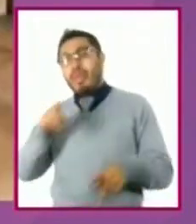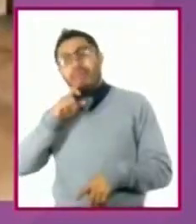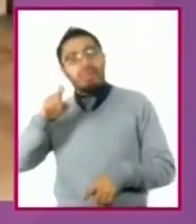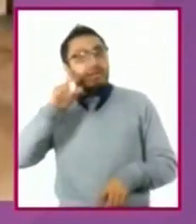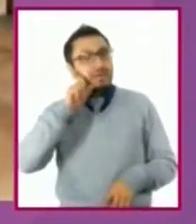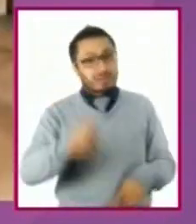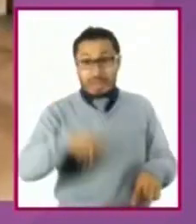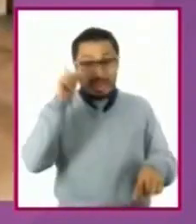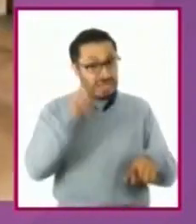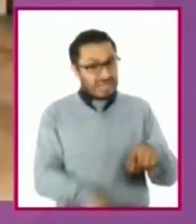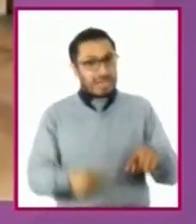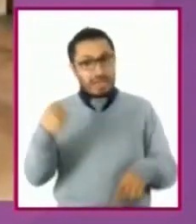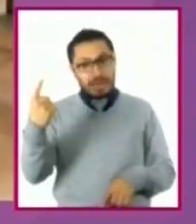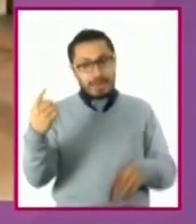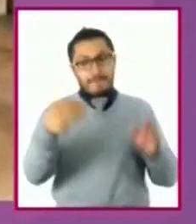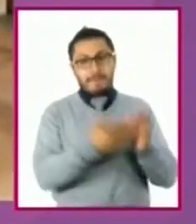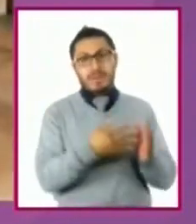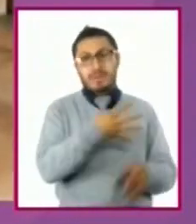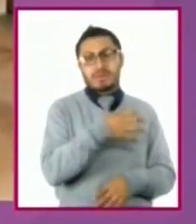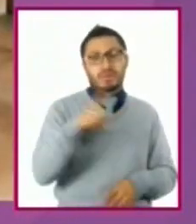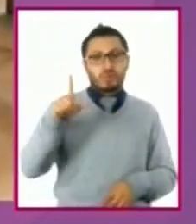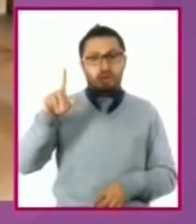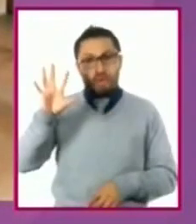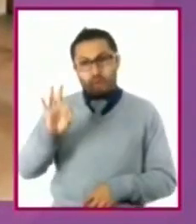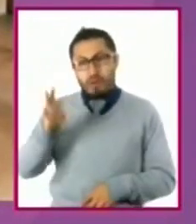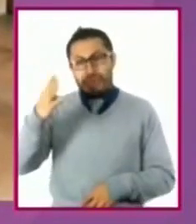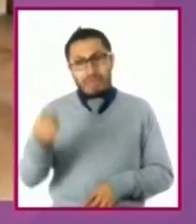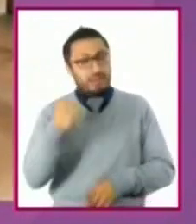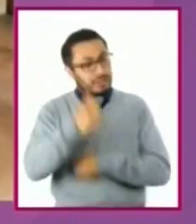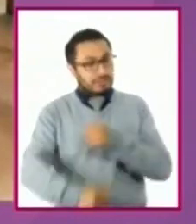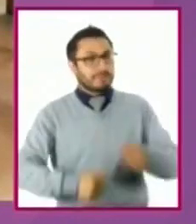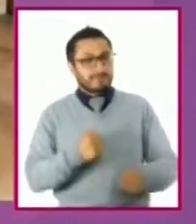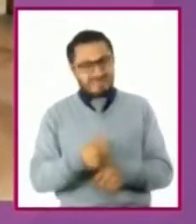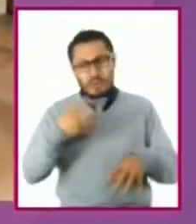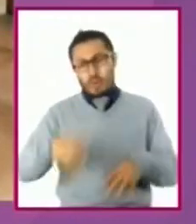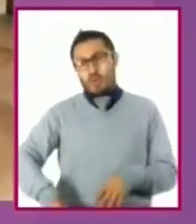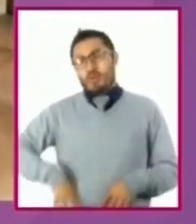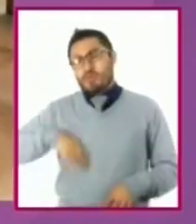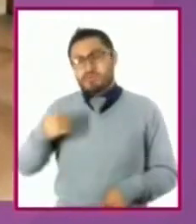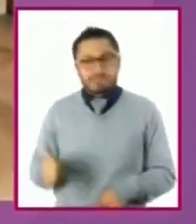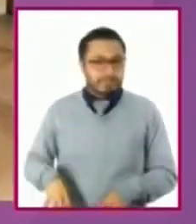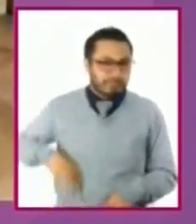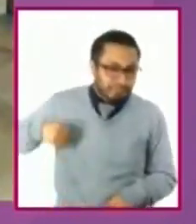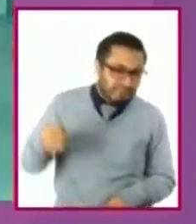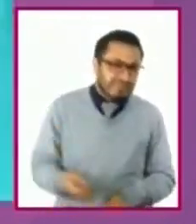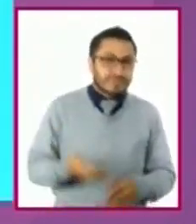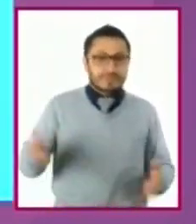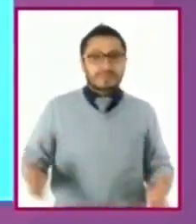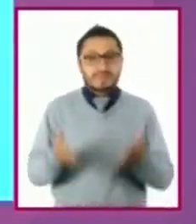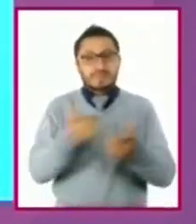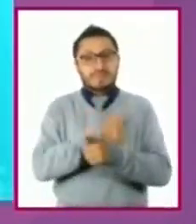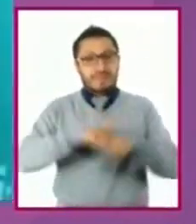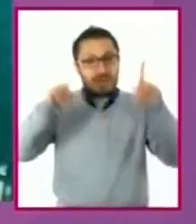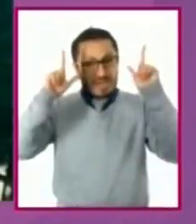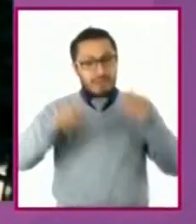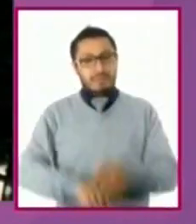1949? Años de historia y de luchas para lograr la libertad, y parece que aún no terminamos.